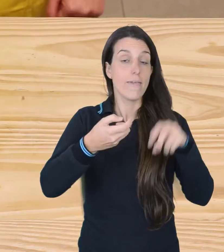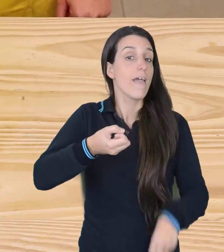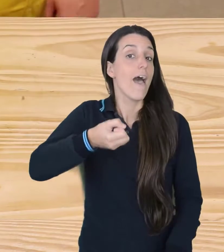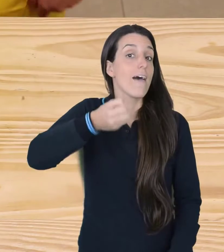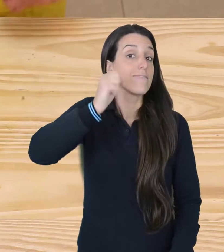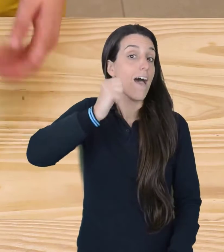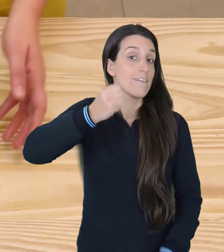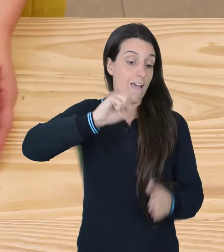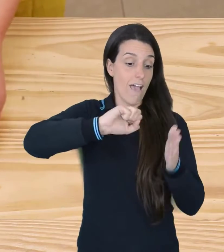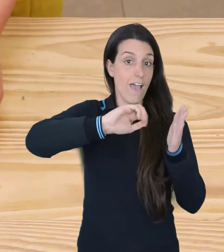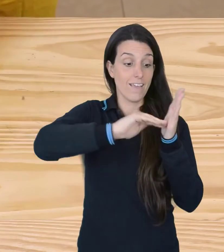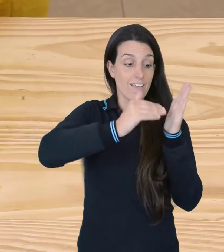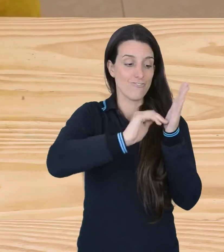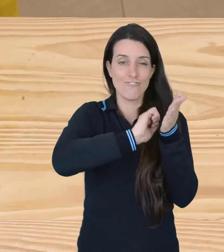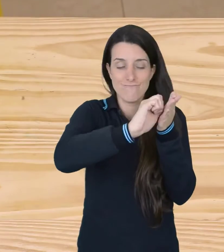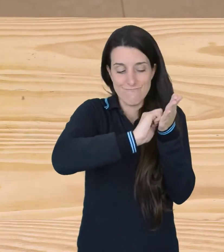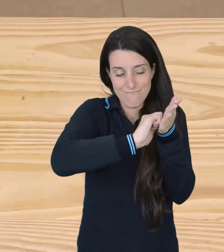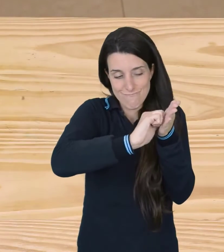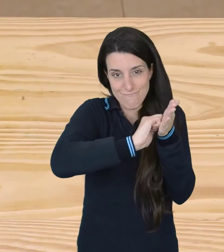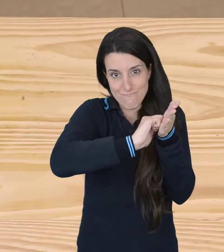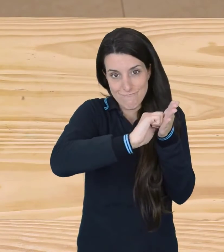media taza de queso rallado,